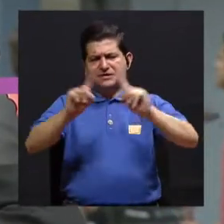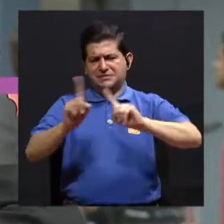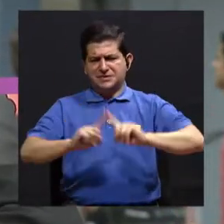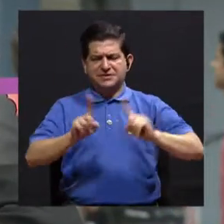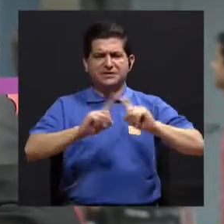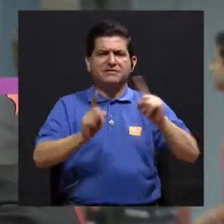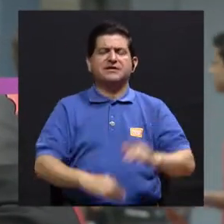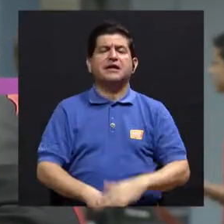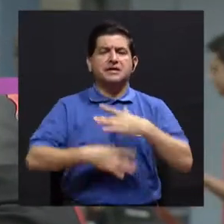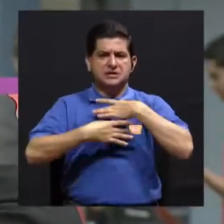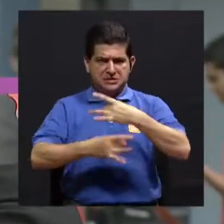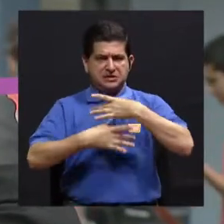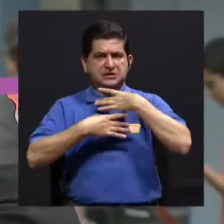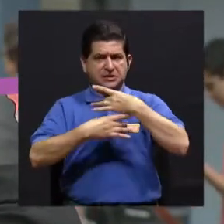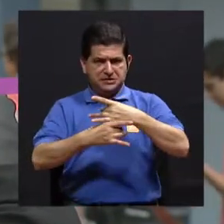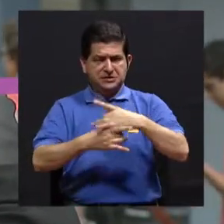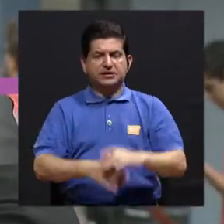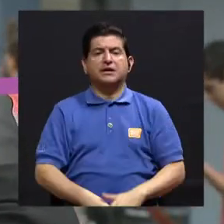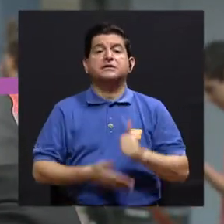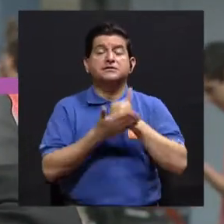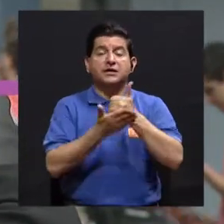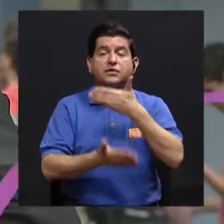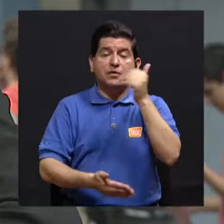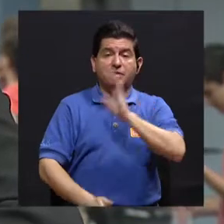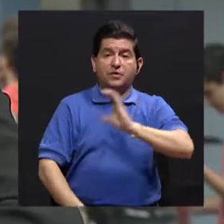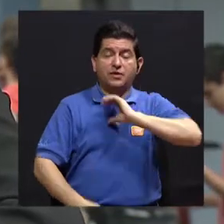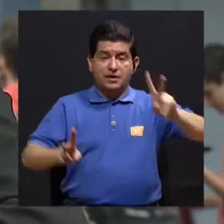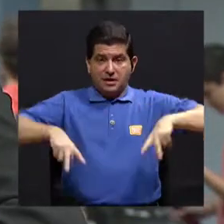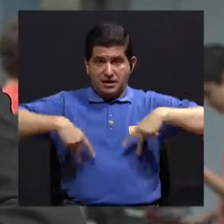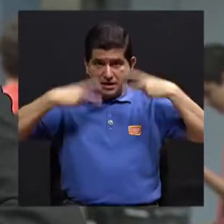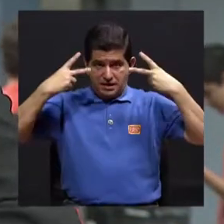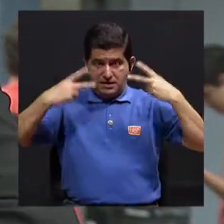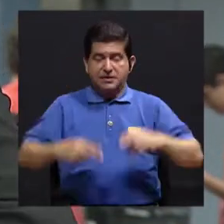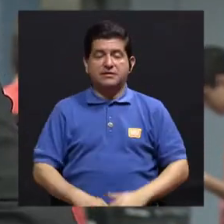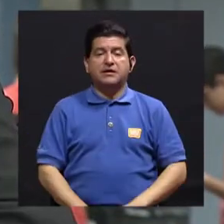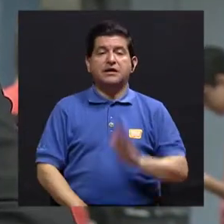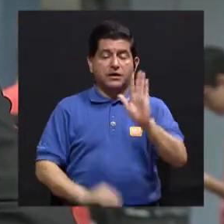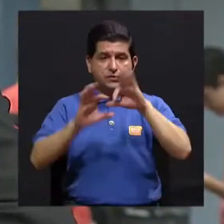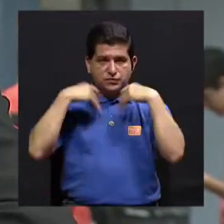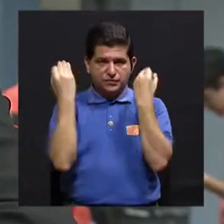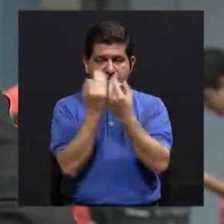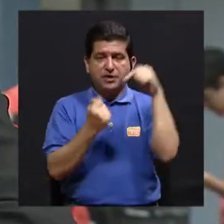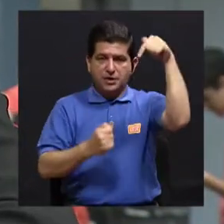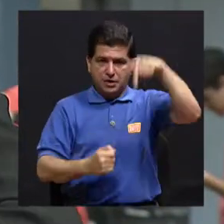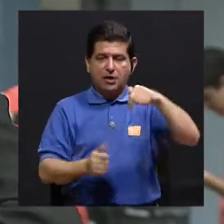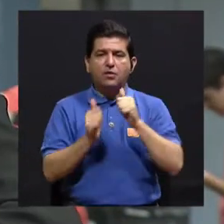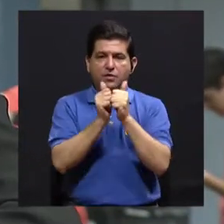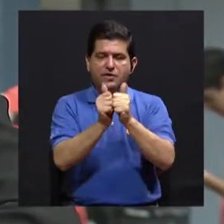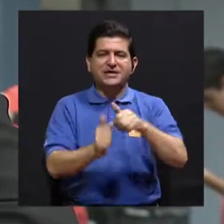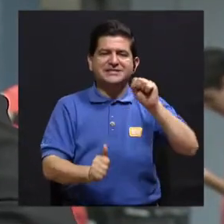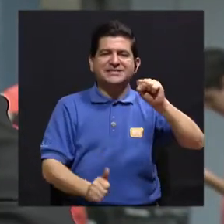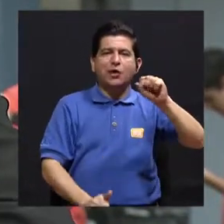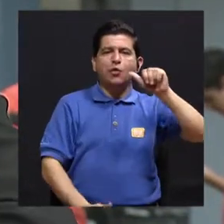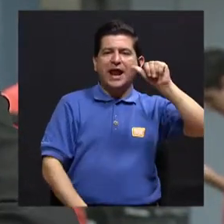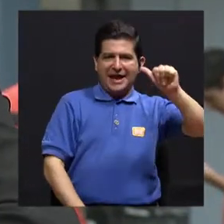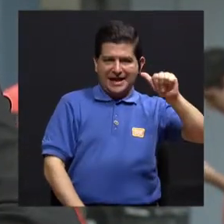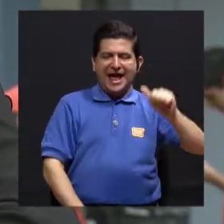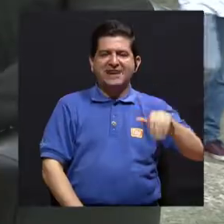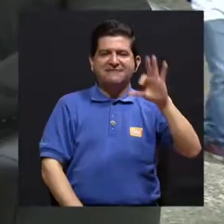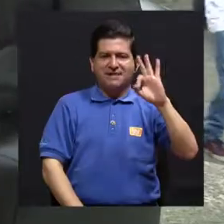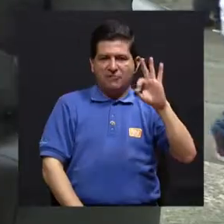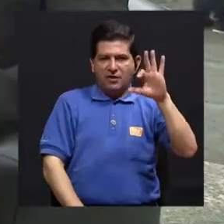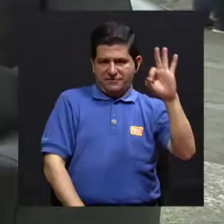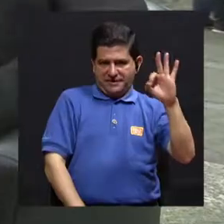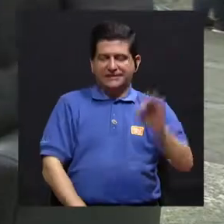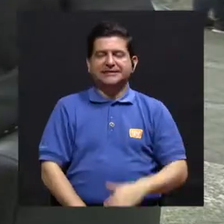temas variados, temas que sean de interés y que ayuden a mejorar su calidad de vida y la de los suyos. El día de hoy les vamos a acompañar Saúl Aguilar